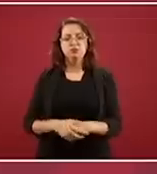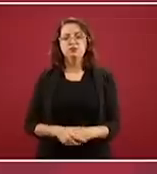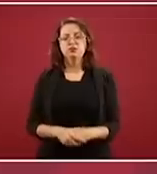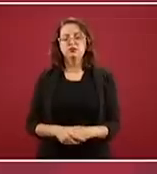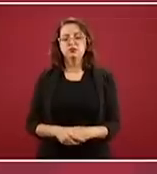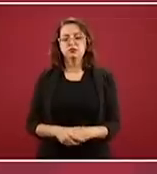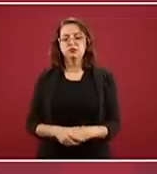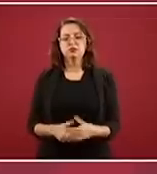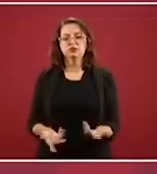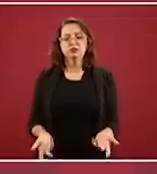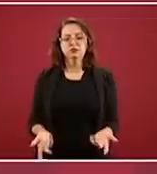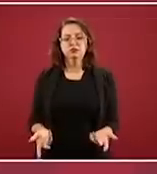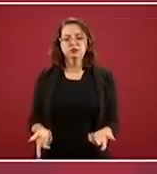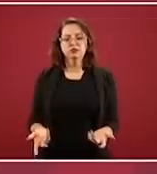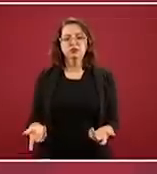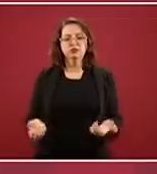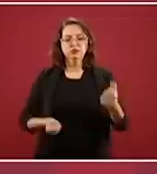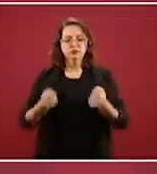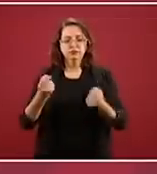las patrullas,